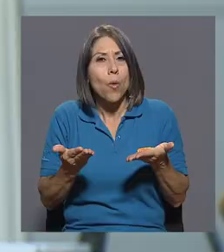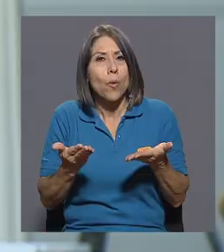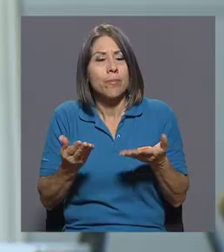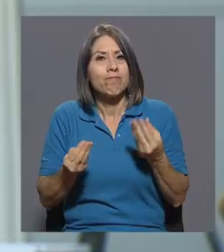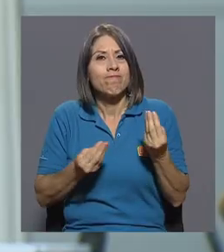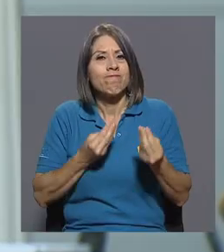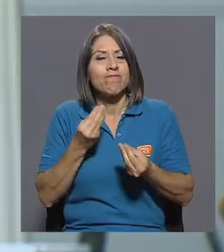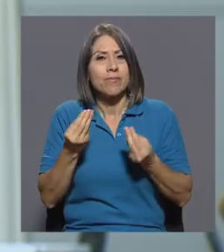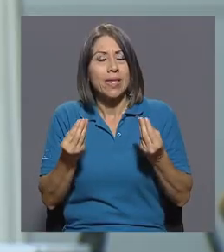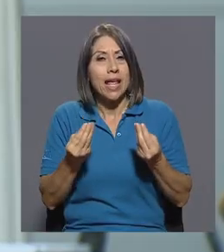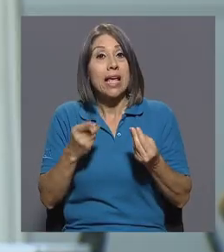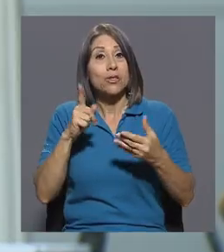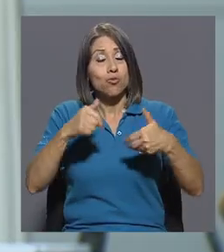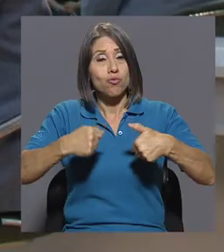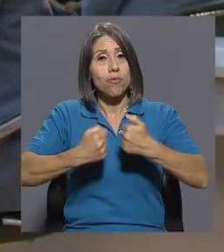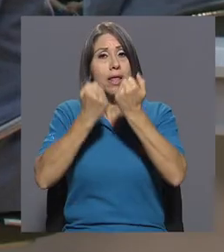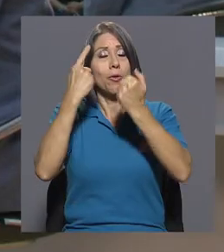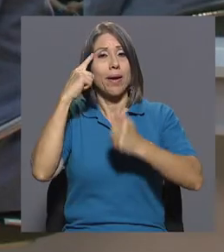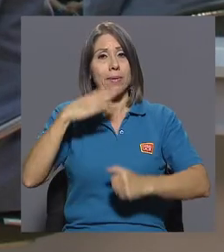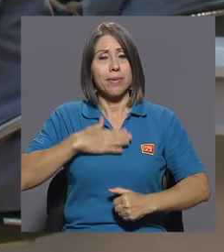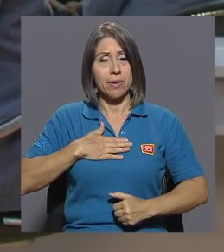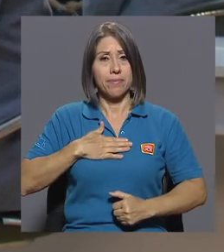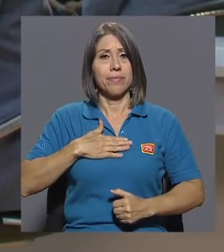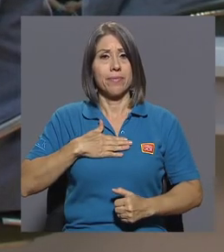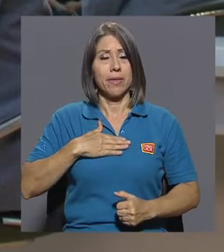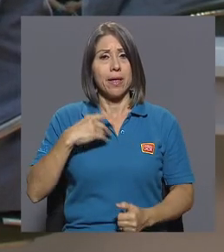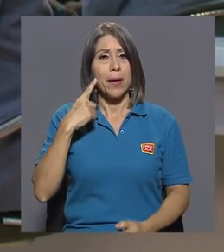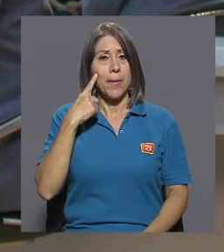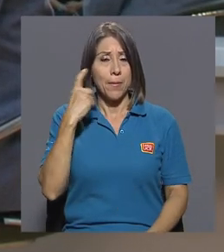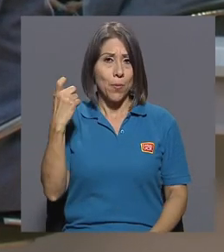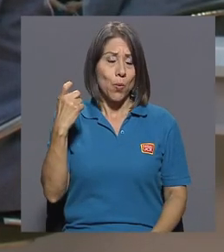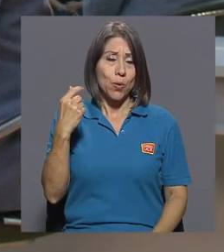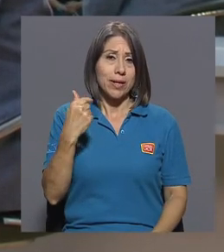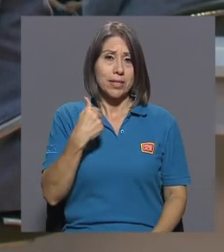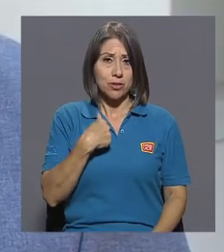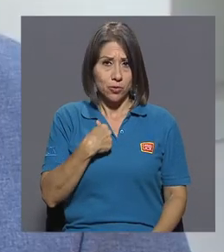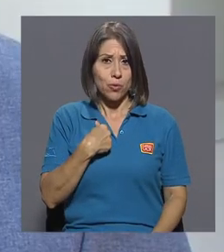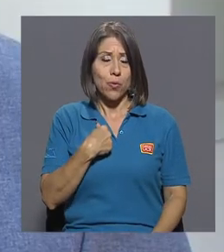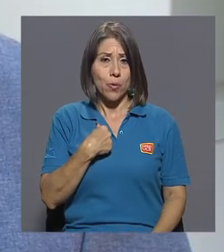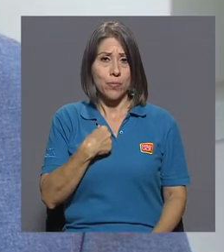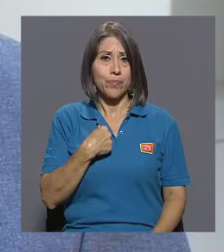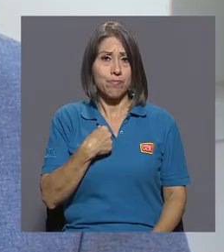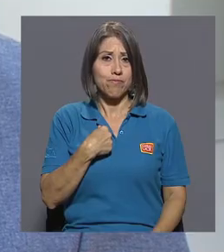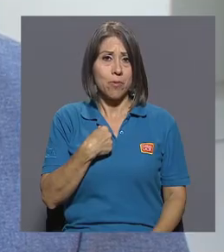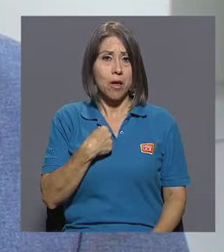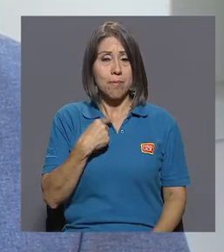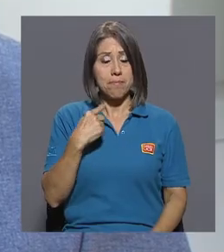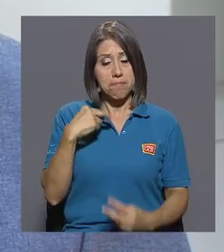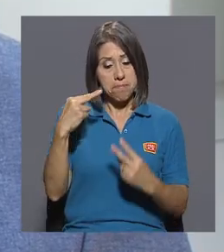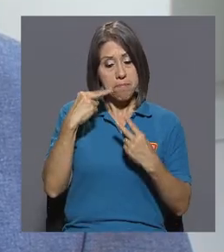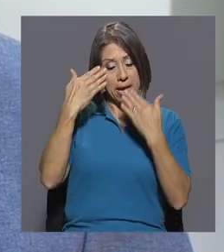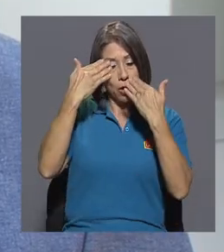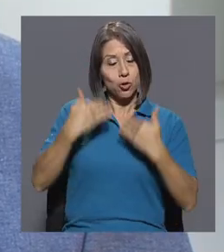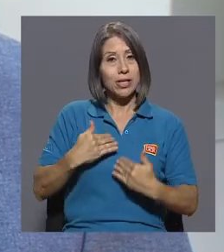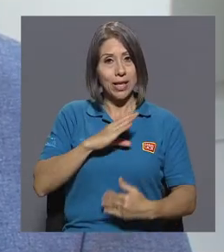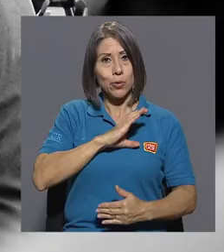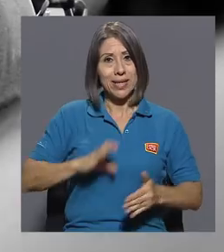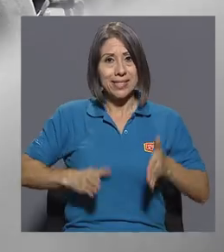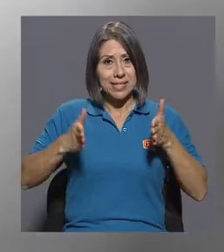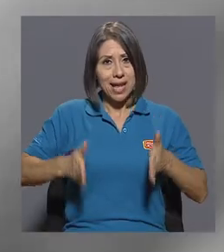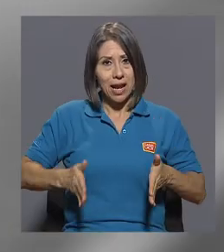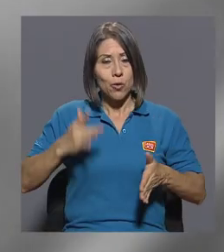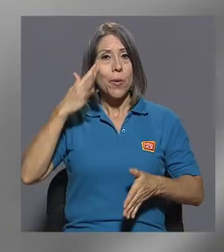Ha sido un reto para mí porque yo me considero cristiano, me considero una persona creyente en